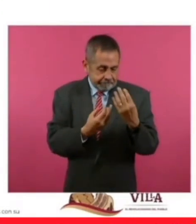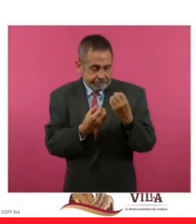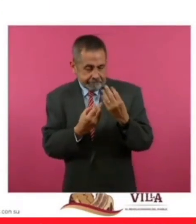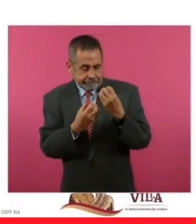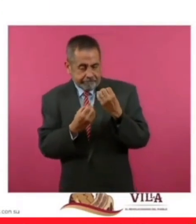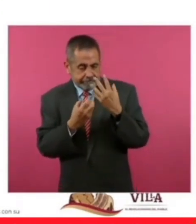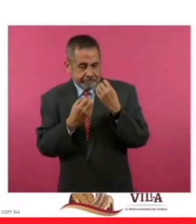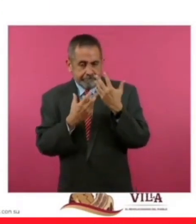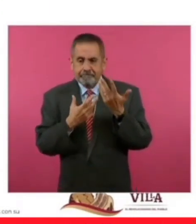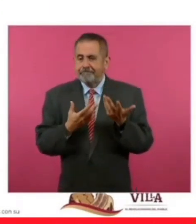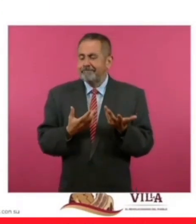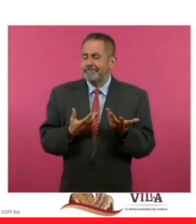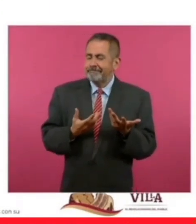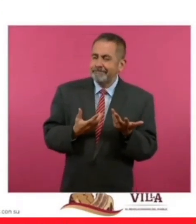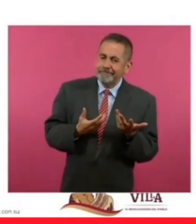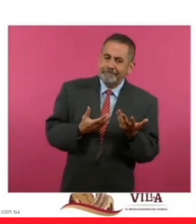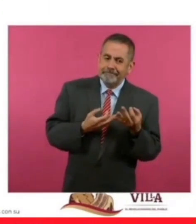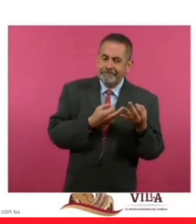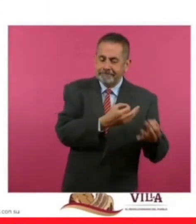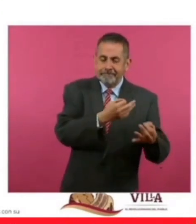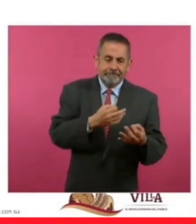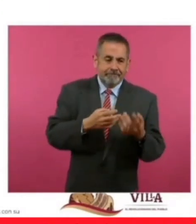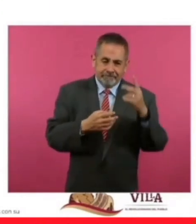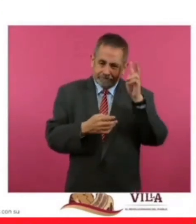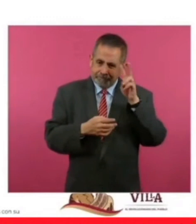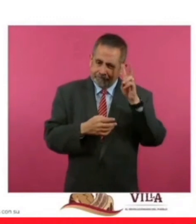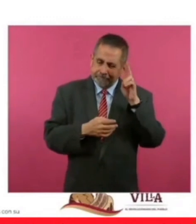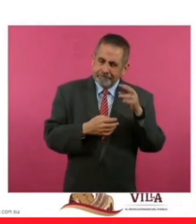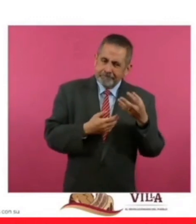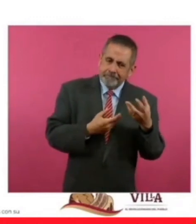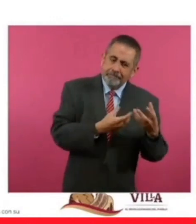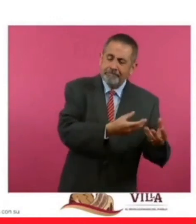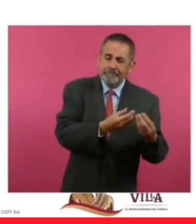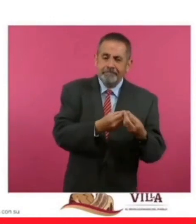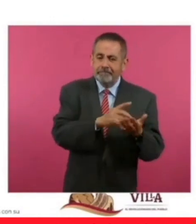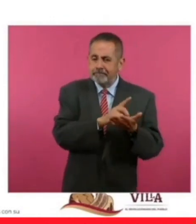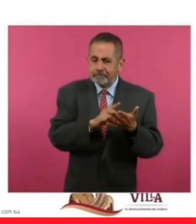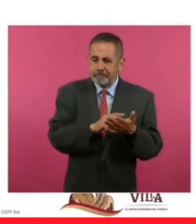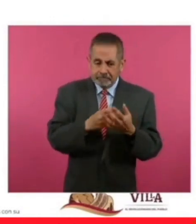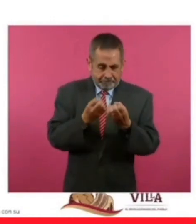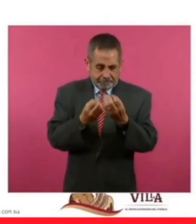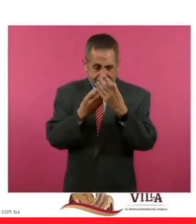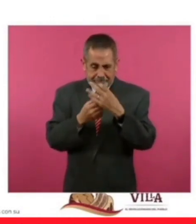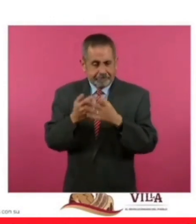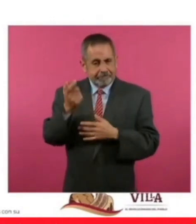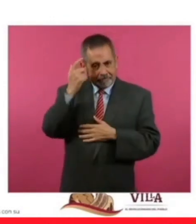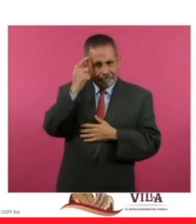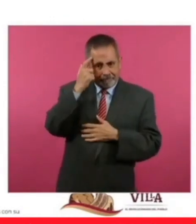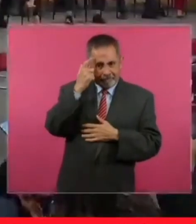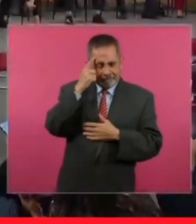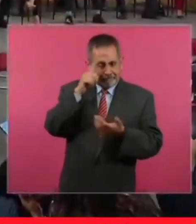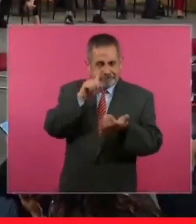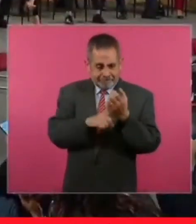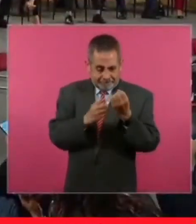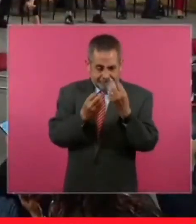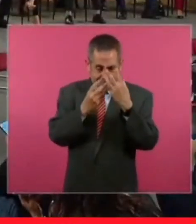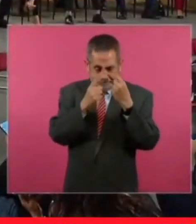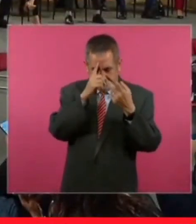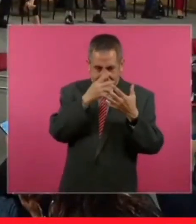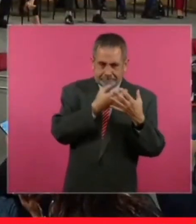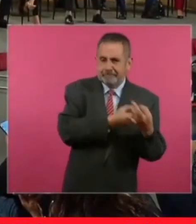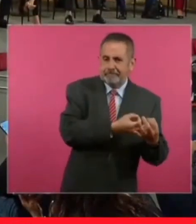de semejante en algunos procesos cerebrales a los procesos de adicciones